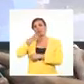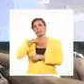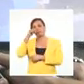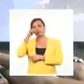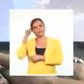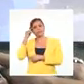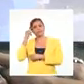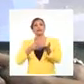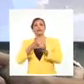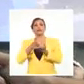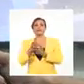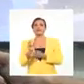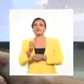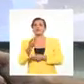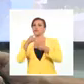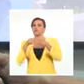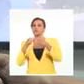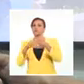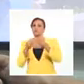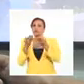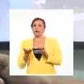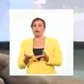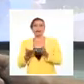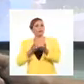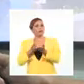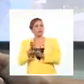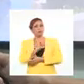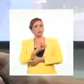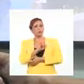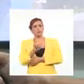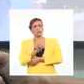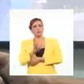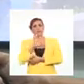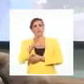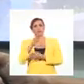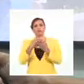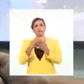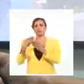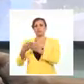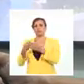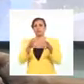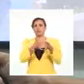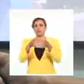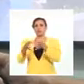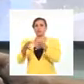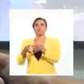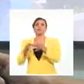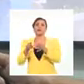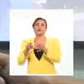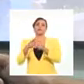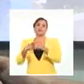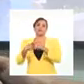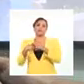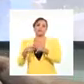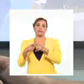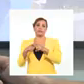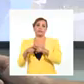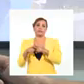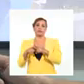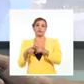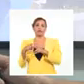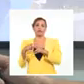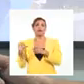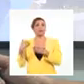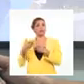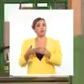o sea, la carga de mantenimiento se mantiene, o sea, tenemos 5 unidades térmicas que están en mantenimiento en este minuto, y